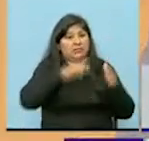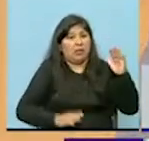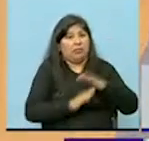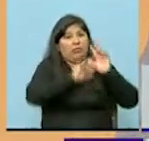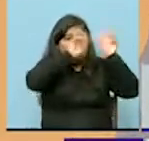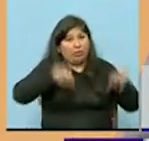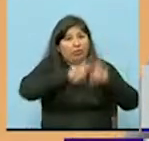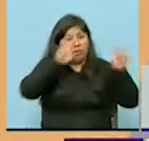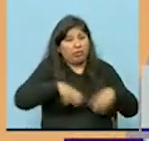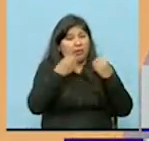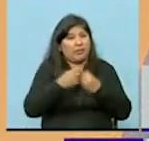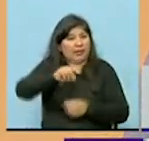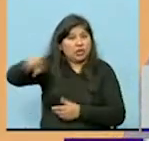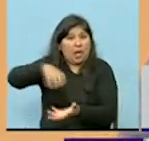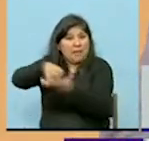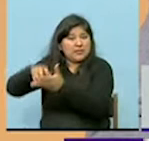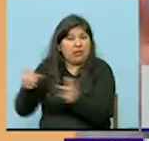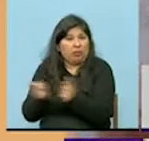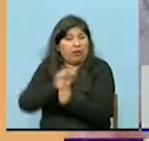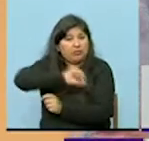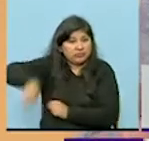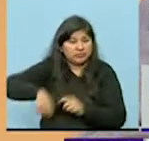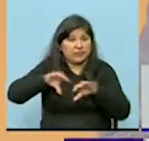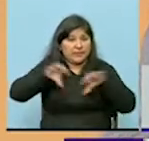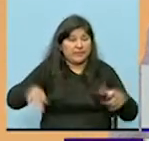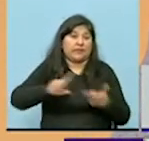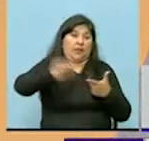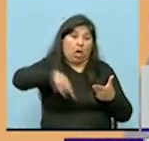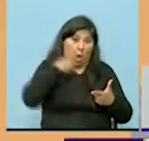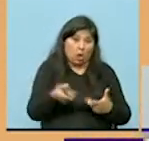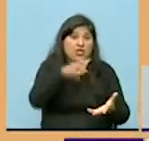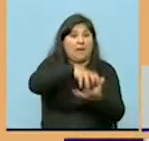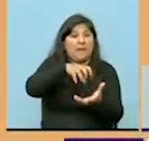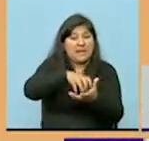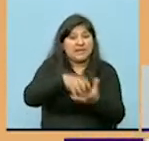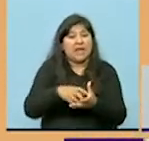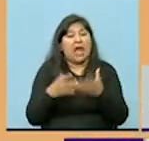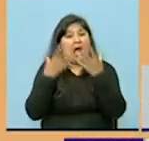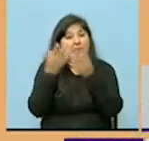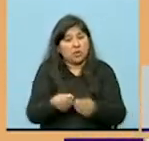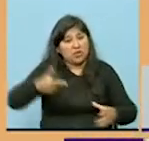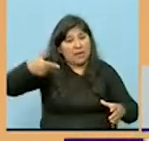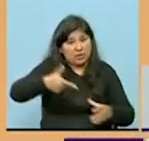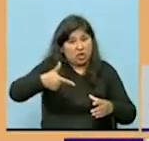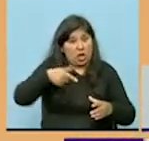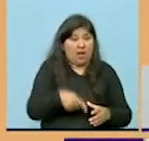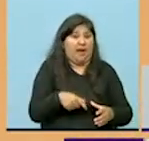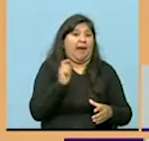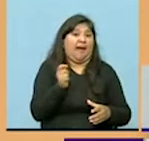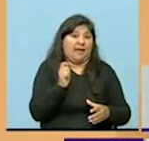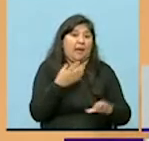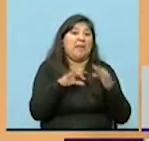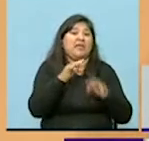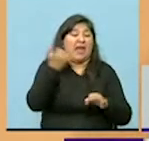lo que queda de la de la caña apoyando a las petroleras bueno fíjate la mitad del petróleo de argentina lo vende y pf